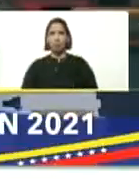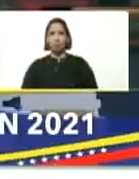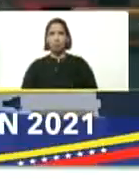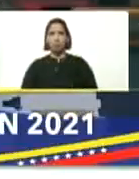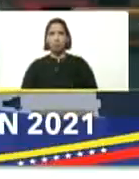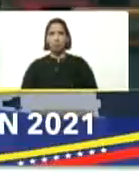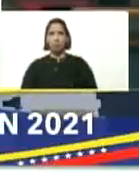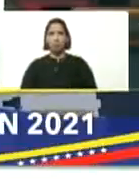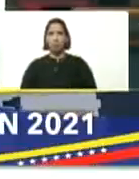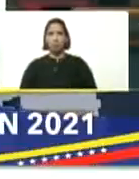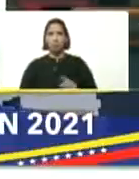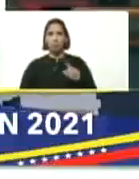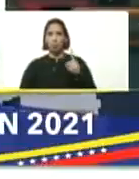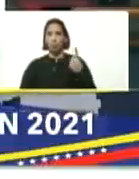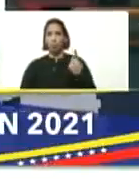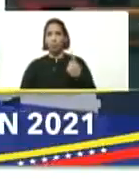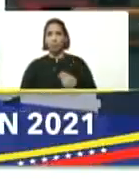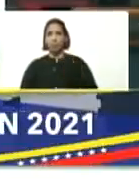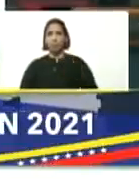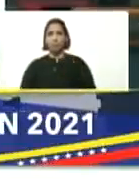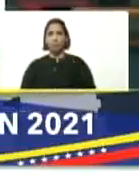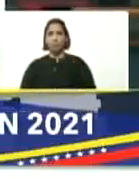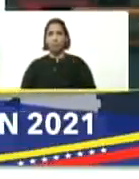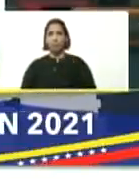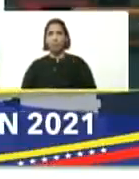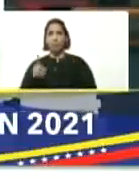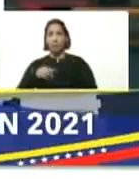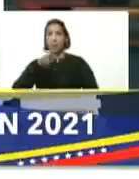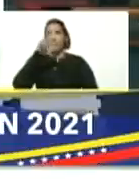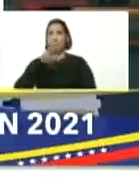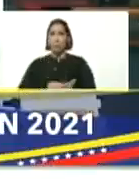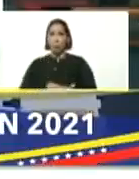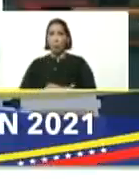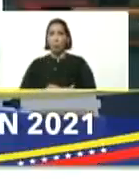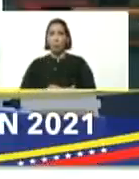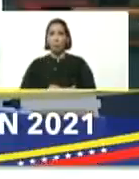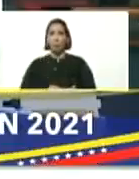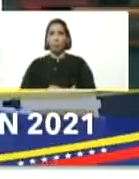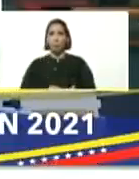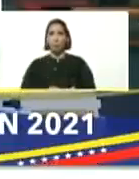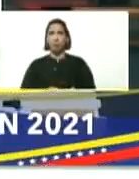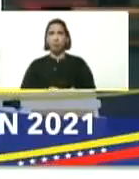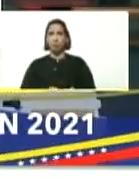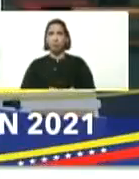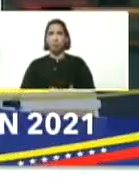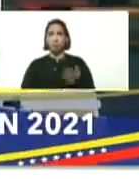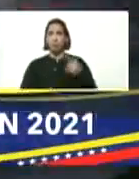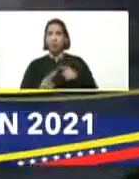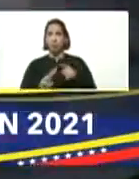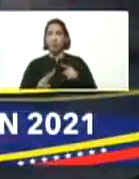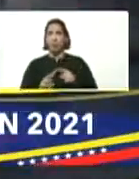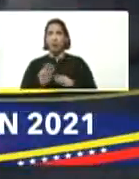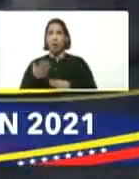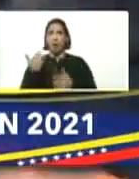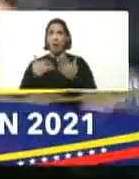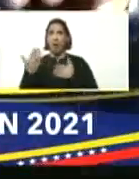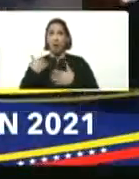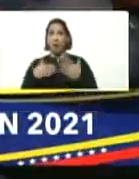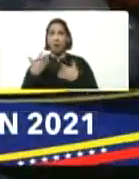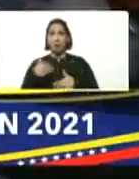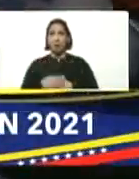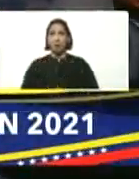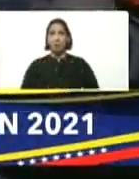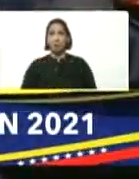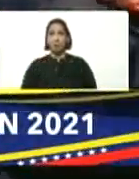Villegas, a la una. Presidente, y Vladimir fue el que aprobó la librería mediática en el Canal 8, cuando fue presidente del Canal 8. Bueno,